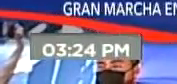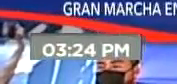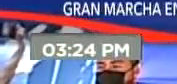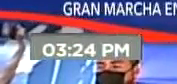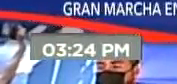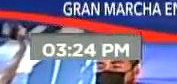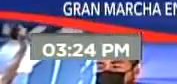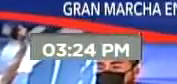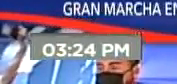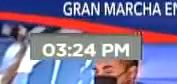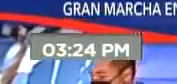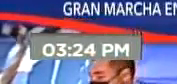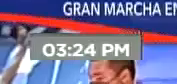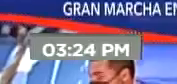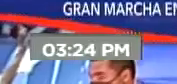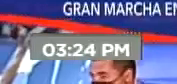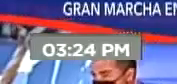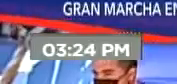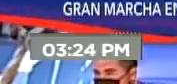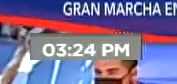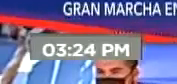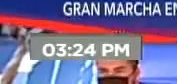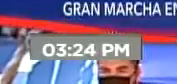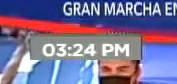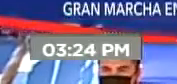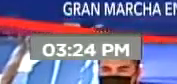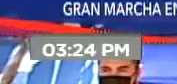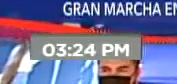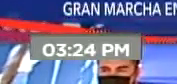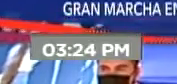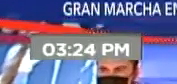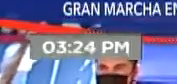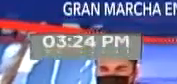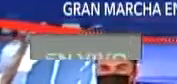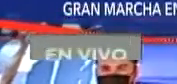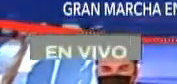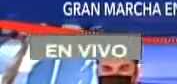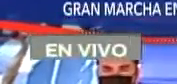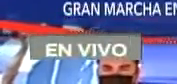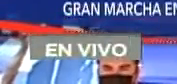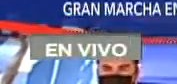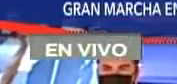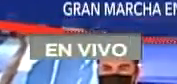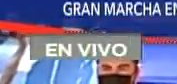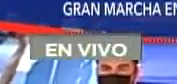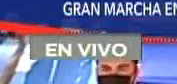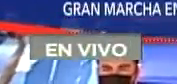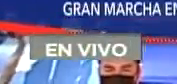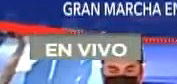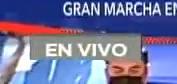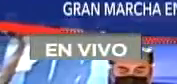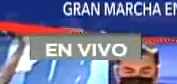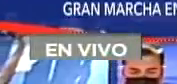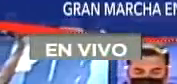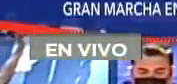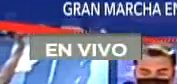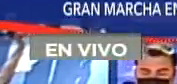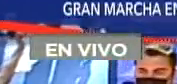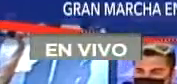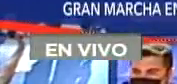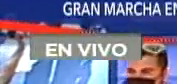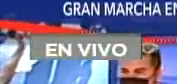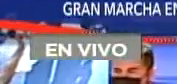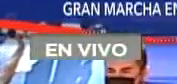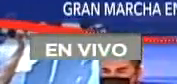de un fondo especial de financiamiento de proyectos para trabajadores y trabajadoras que quieran empezar proyectos